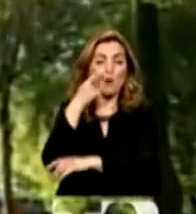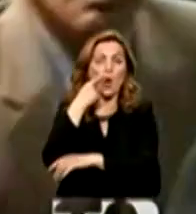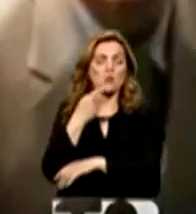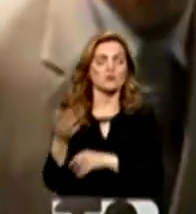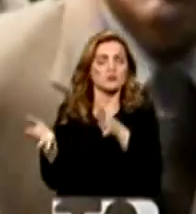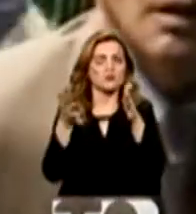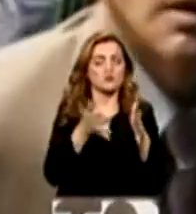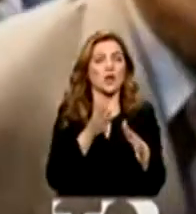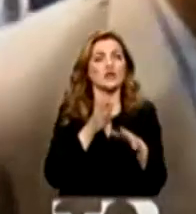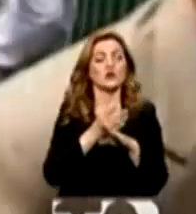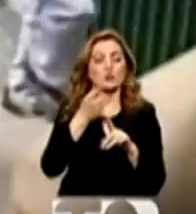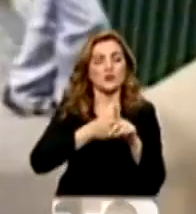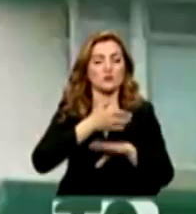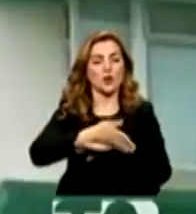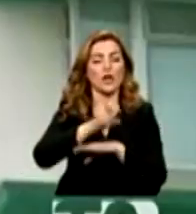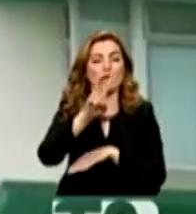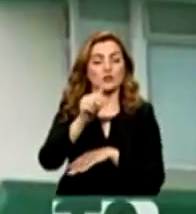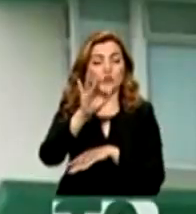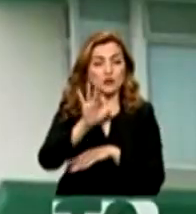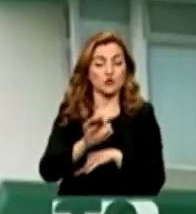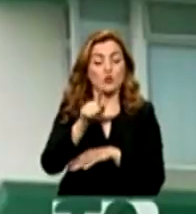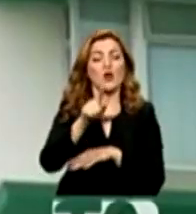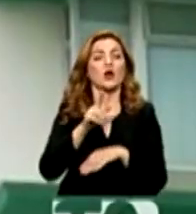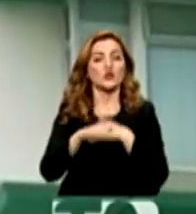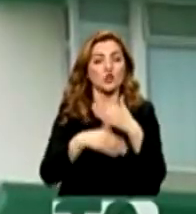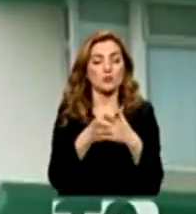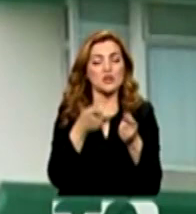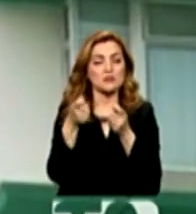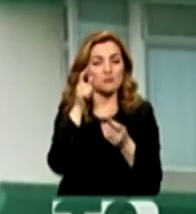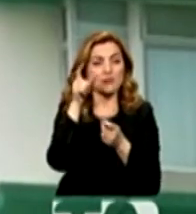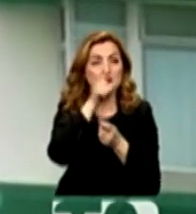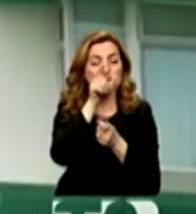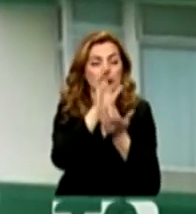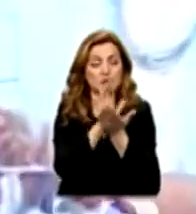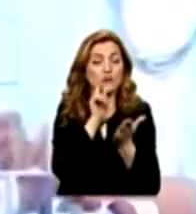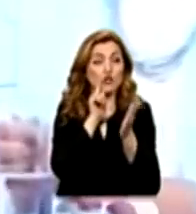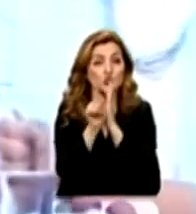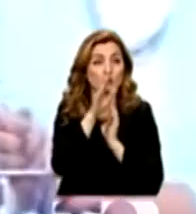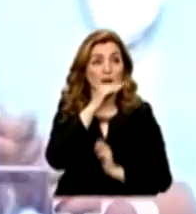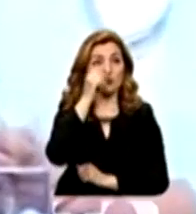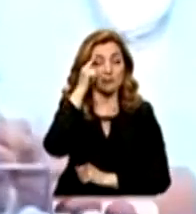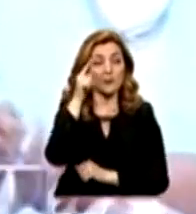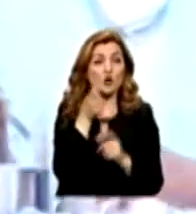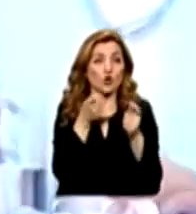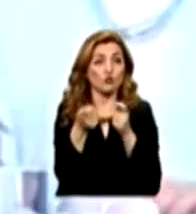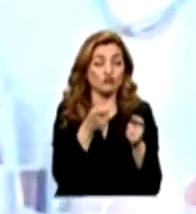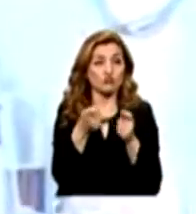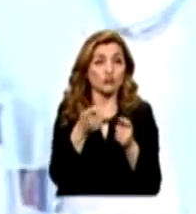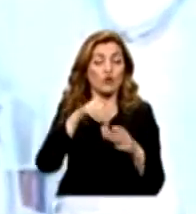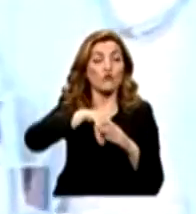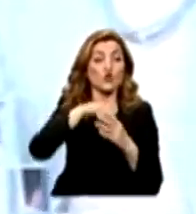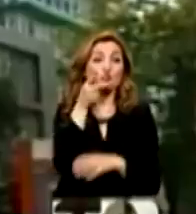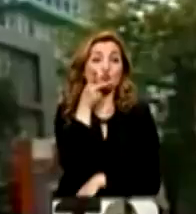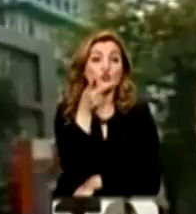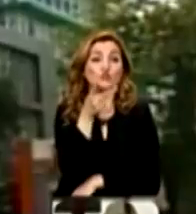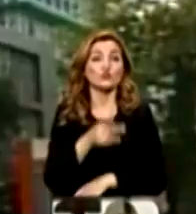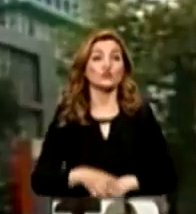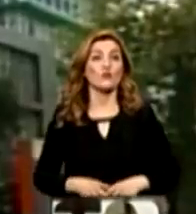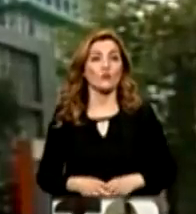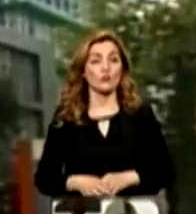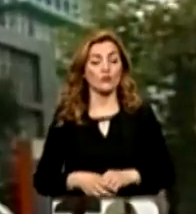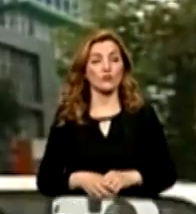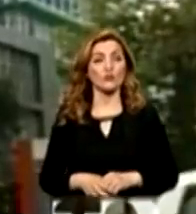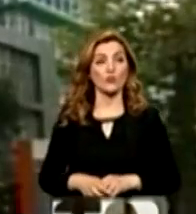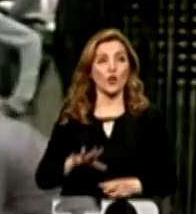2019, dirigentes, afiliados y jubilados del IES acudieron a la Fiscalía a denunciar a Correa por el mal manejo de recursos públicos. Según ellos,